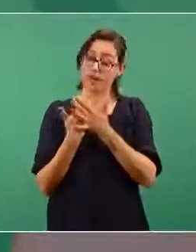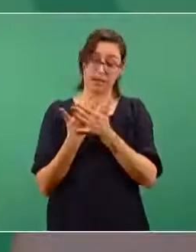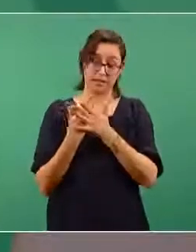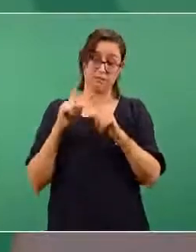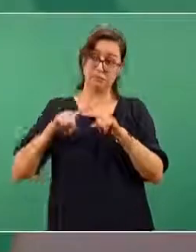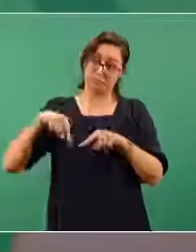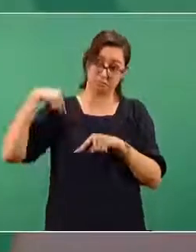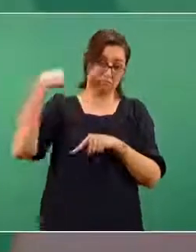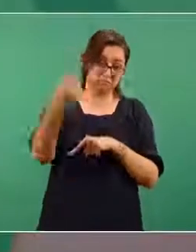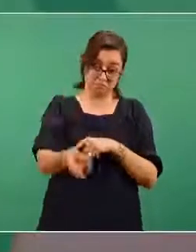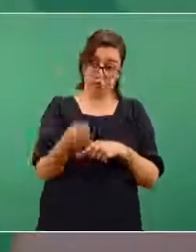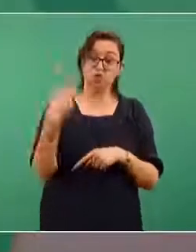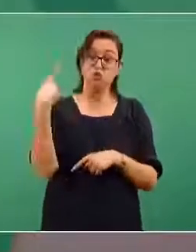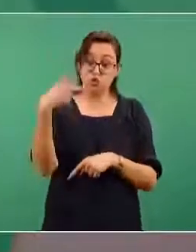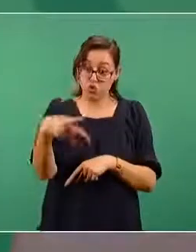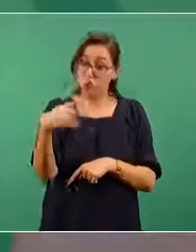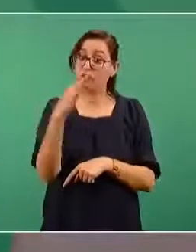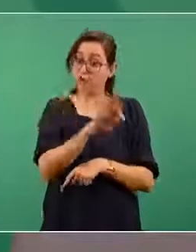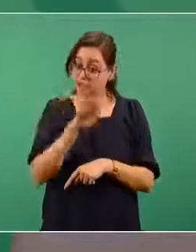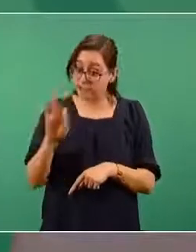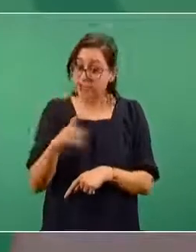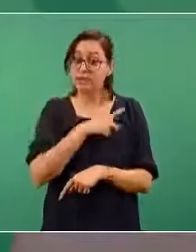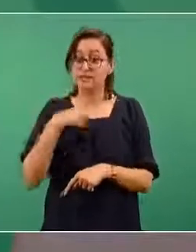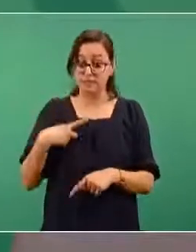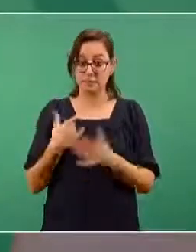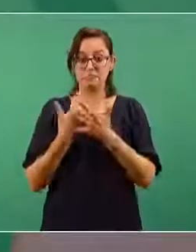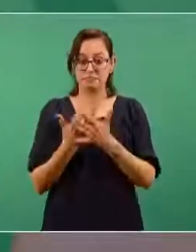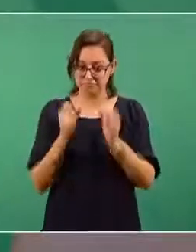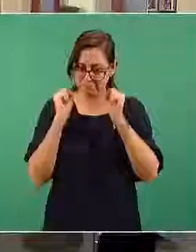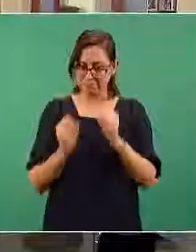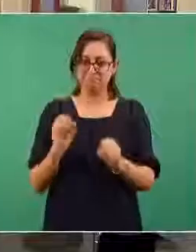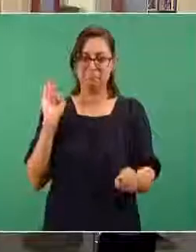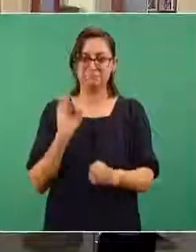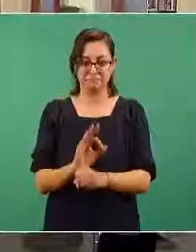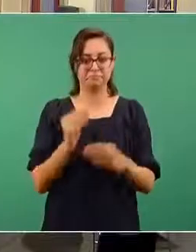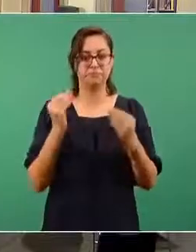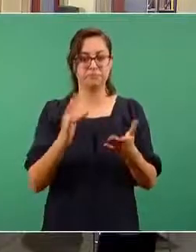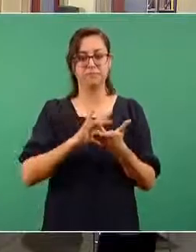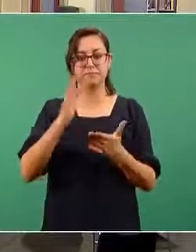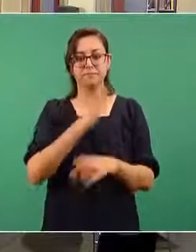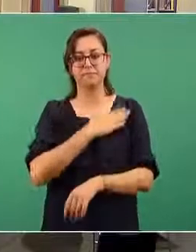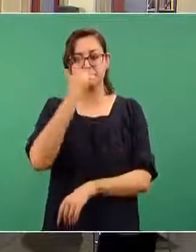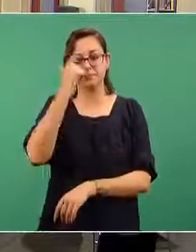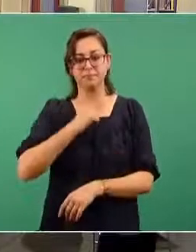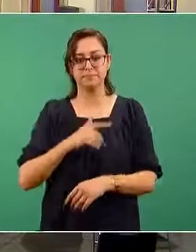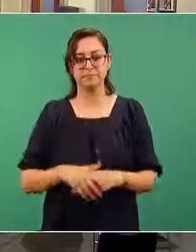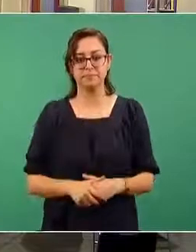vacuna que es segura y que te va a proteger contra la COVID-19. Muchas gracias, buenas noches.